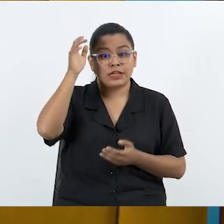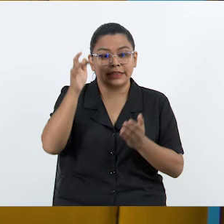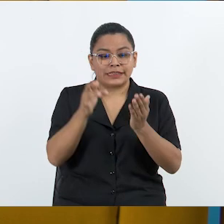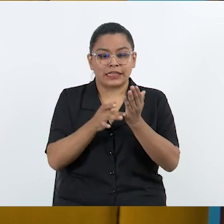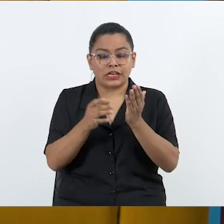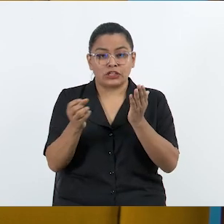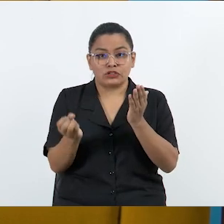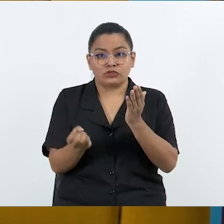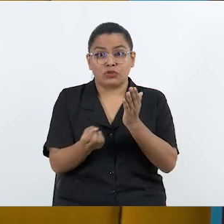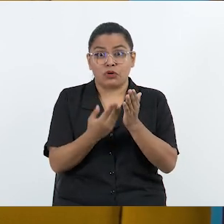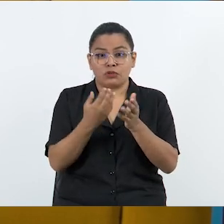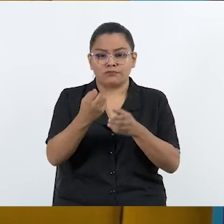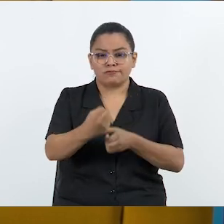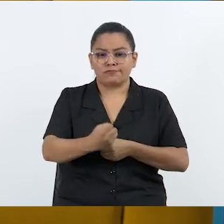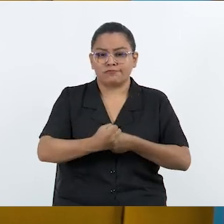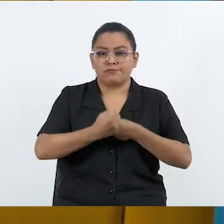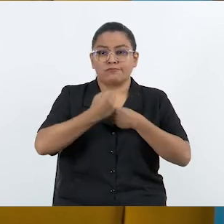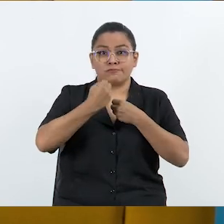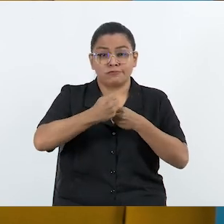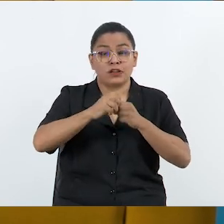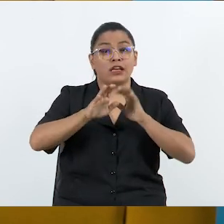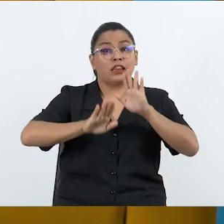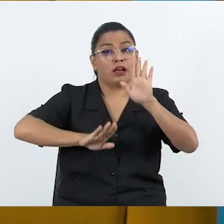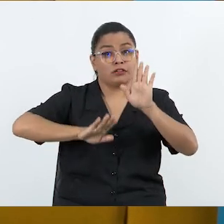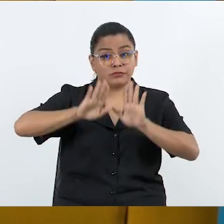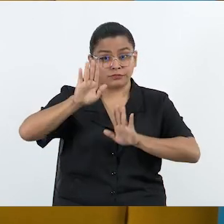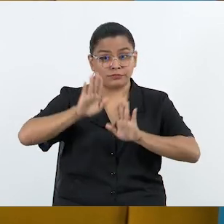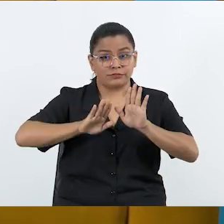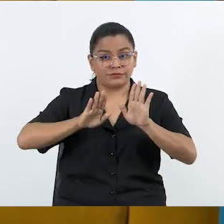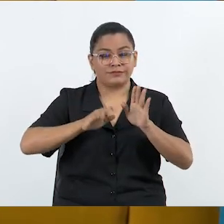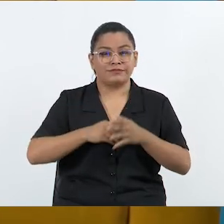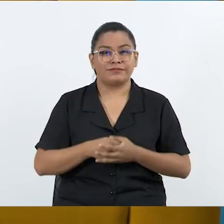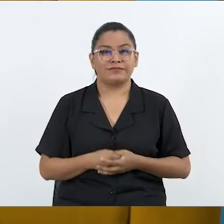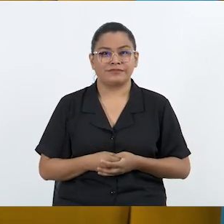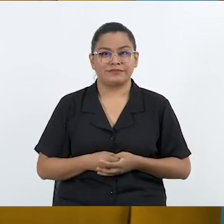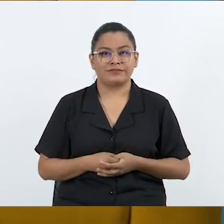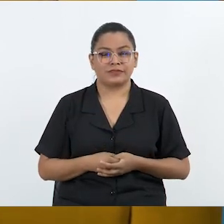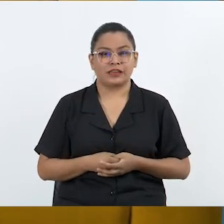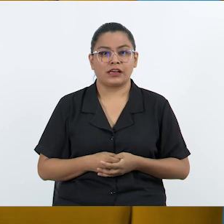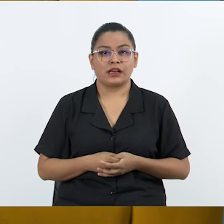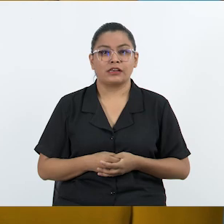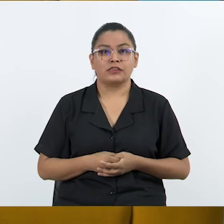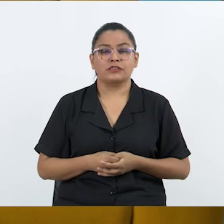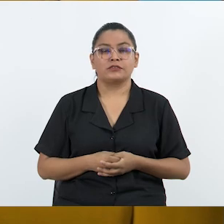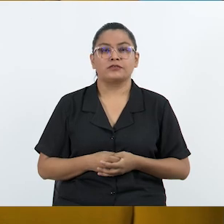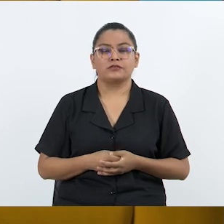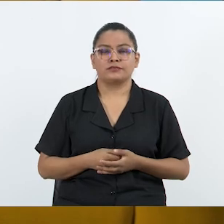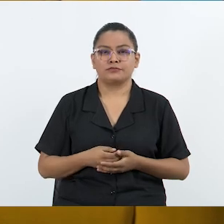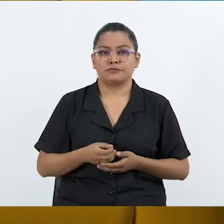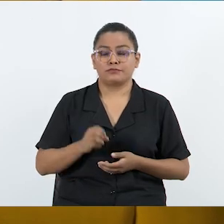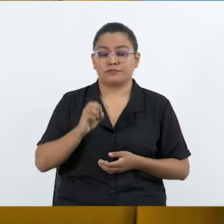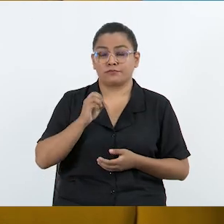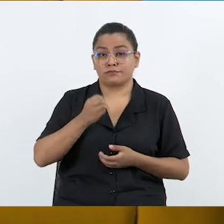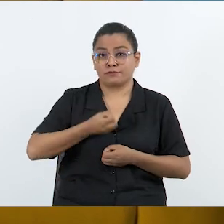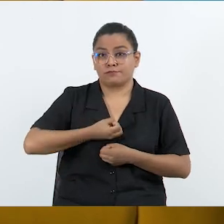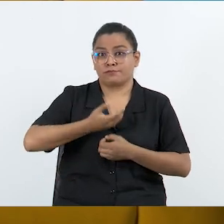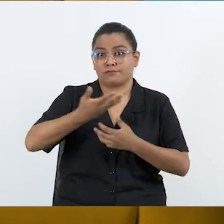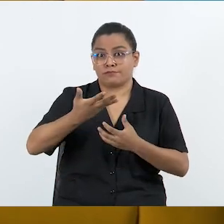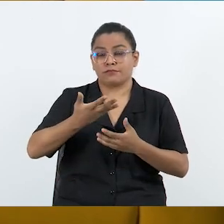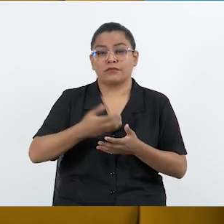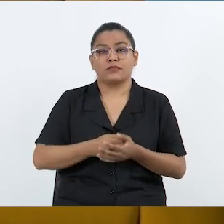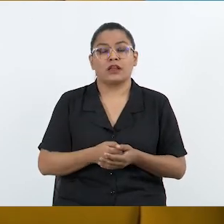el empoderamiento y la participación, TEP. Estas son las que fomentan la participación,